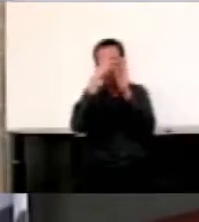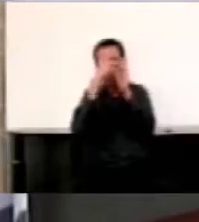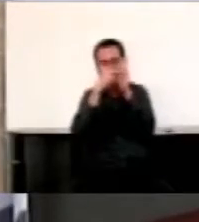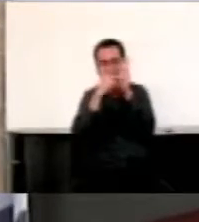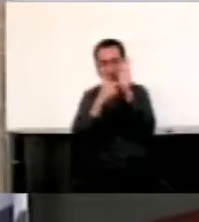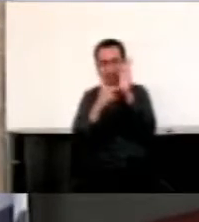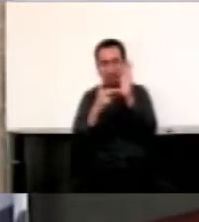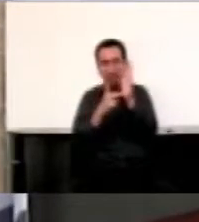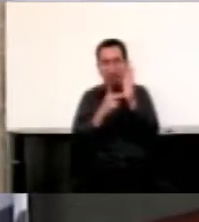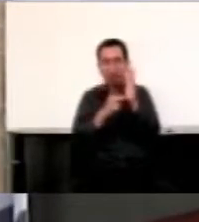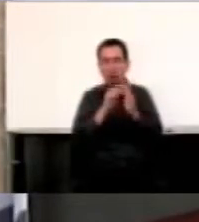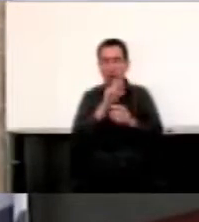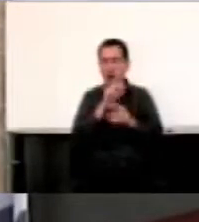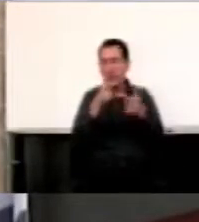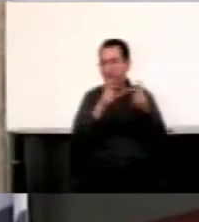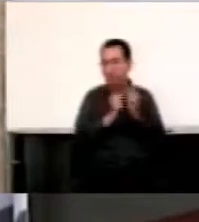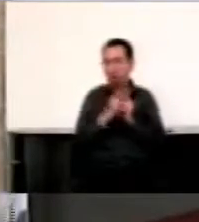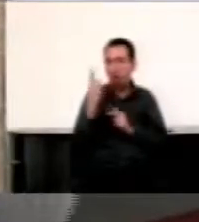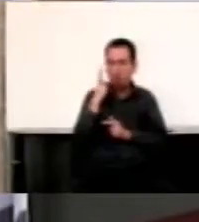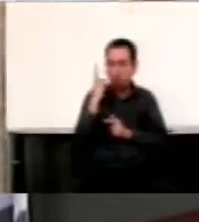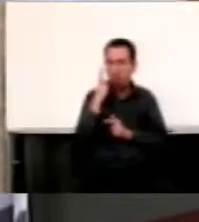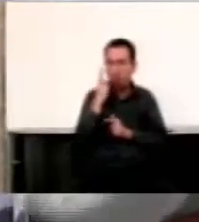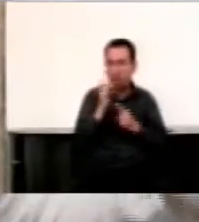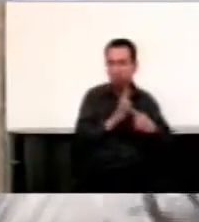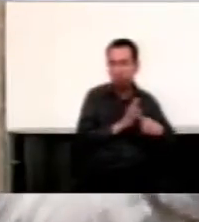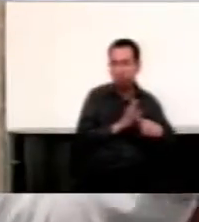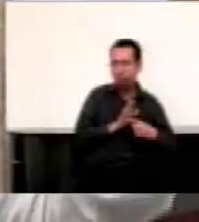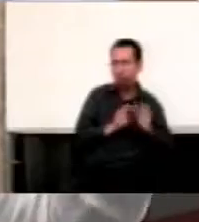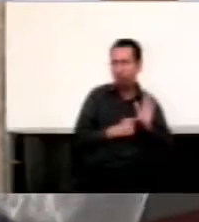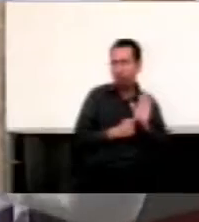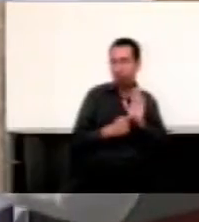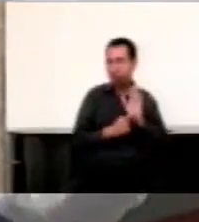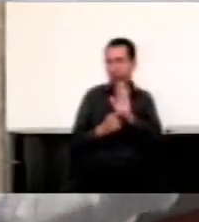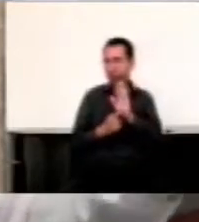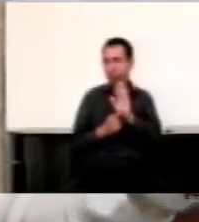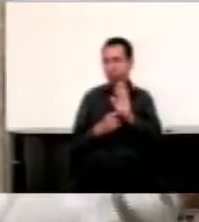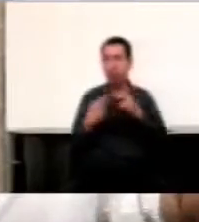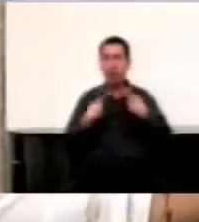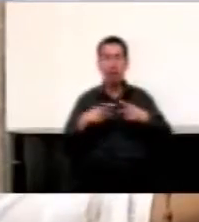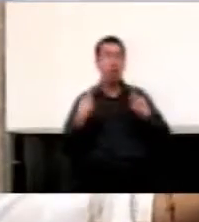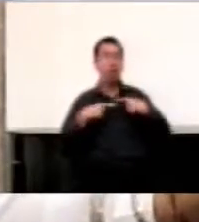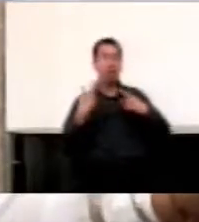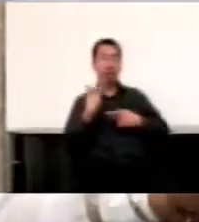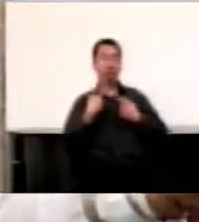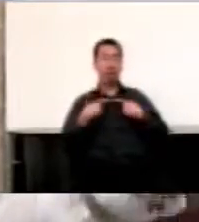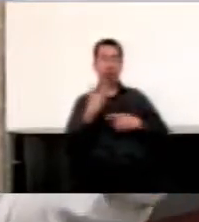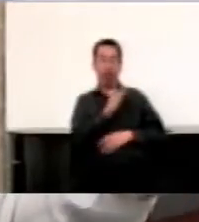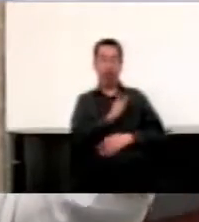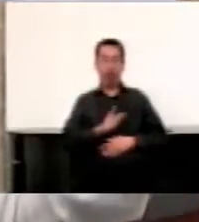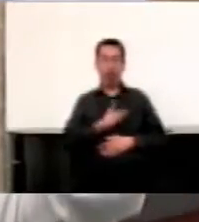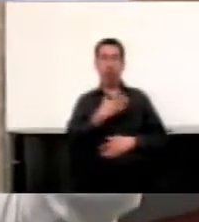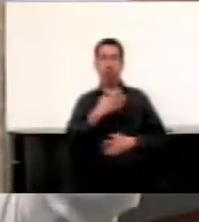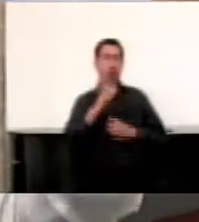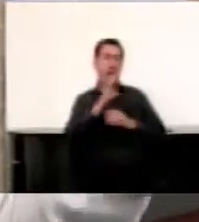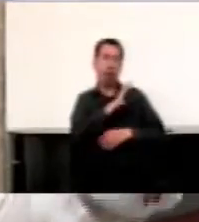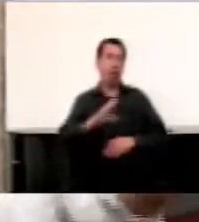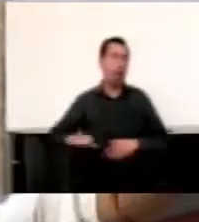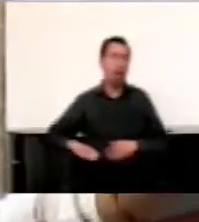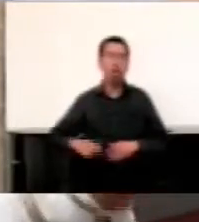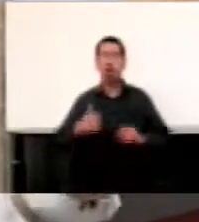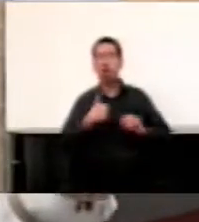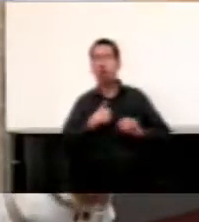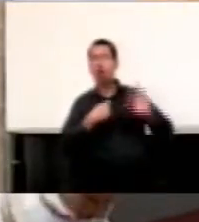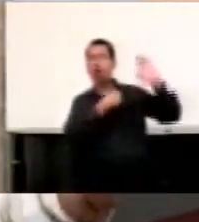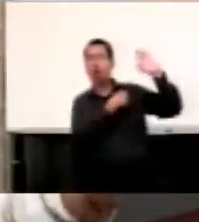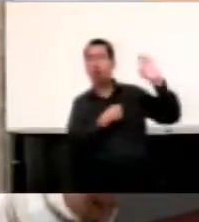políticas públicas, ¿no? Que beneficien a toda la sociedad. Lo mismo, las promesas de campaña, ¿no? De igual